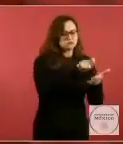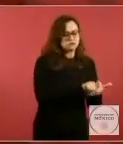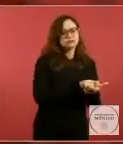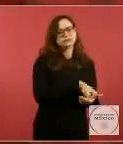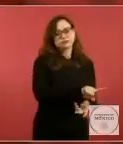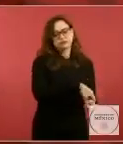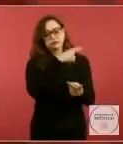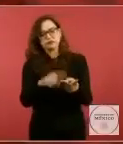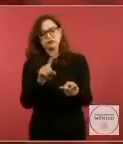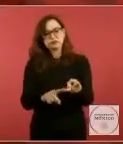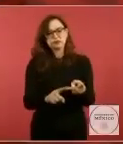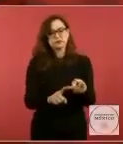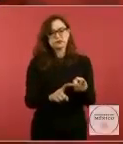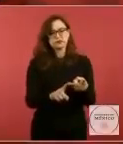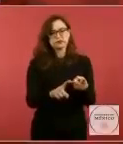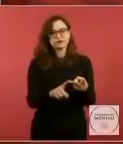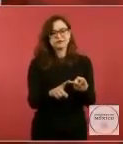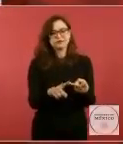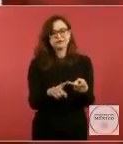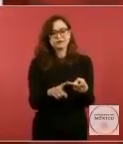a